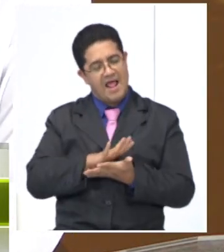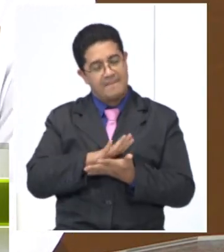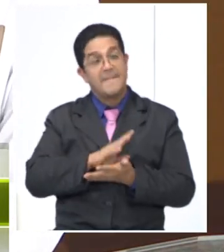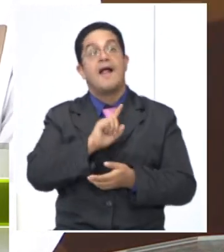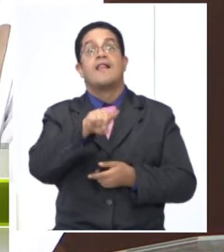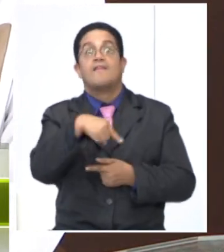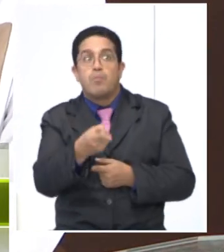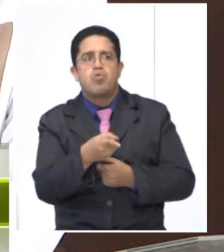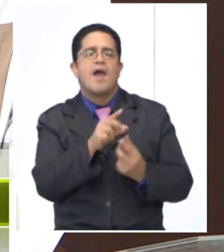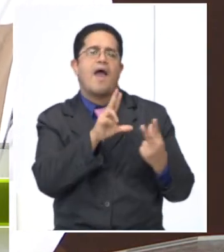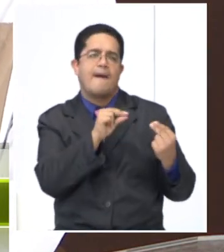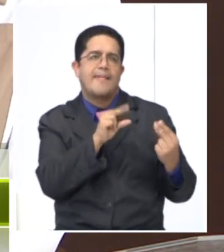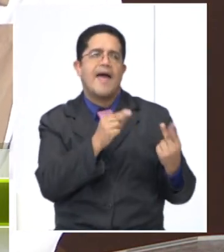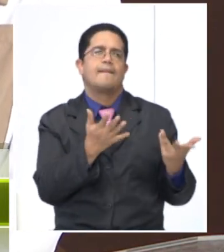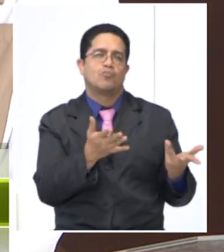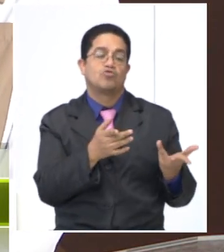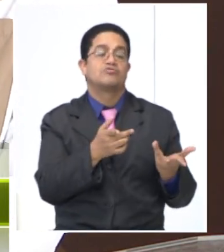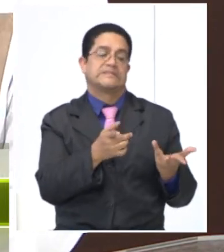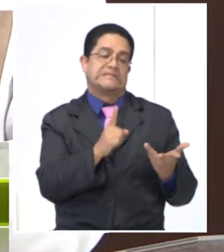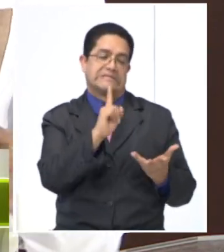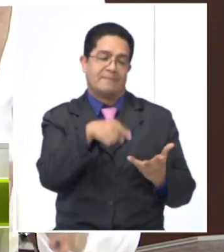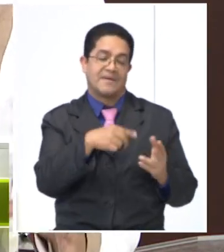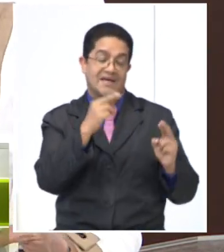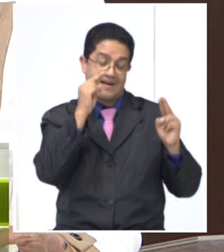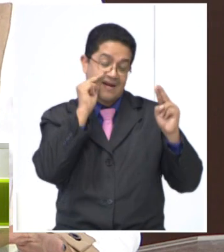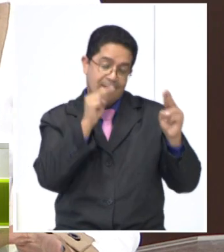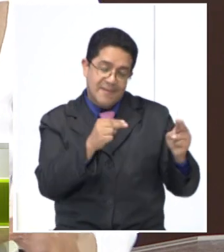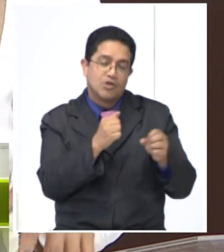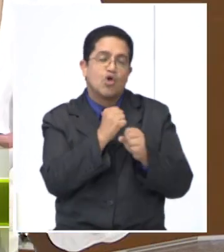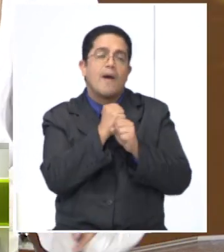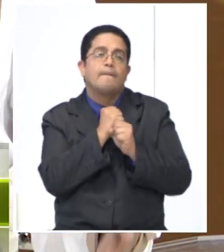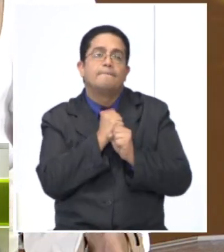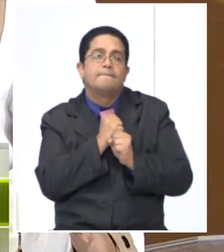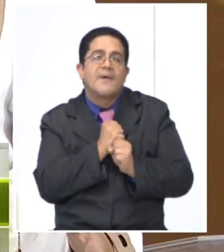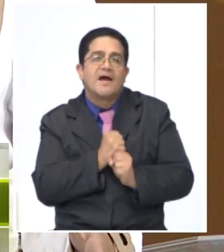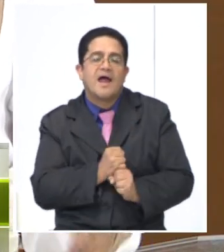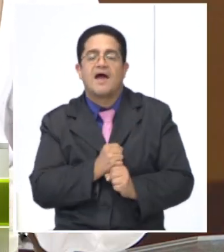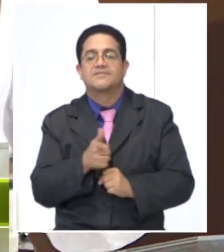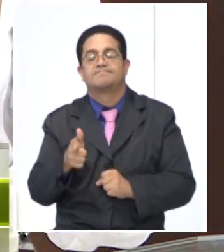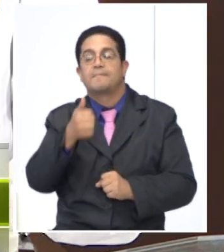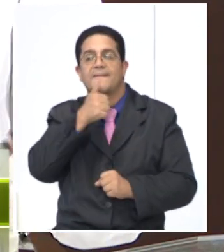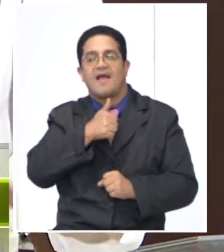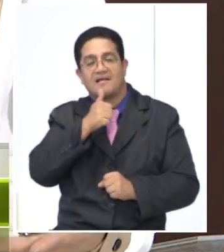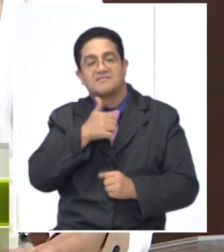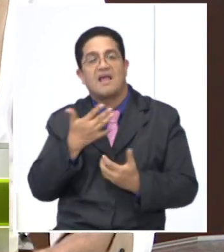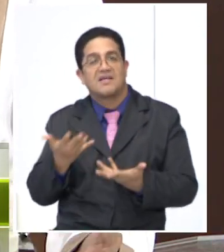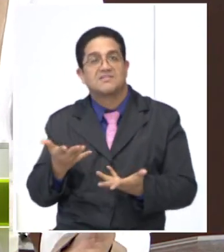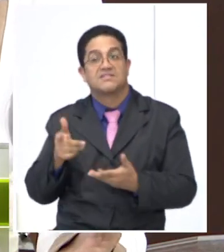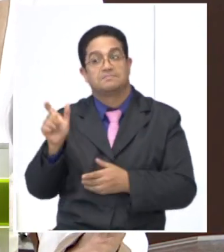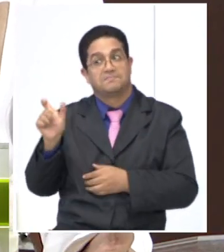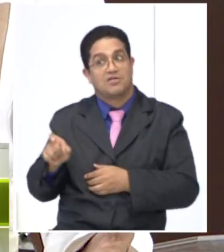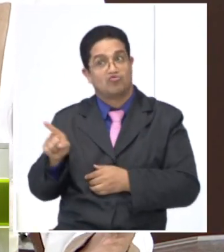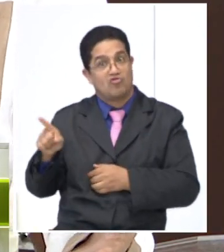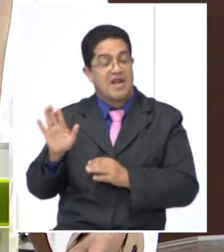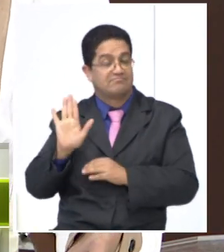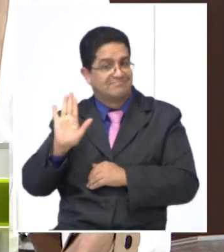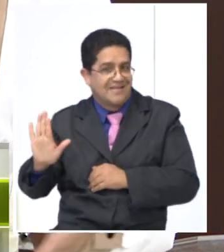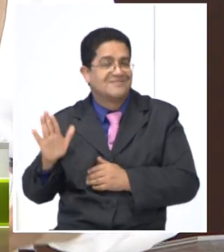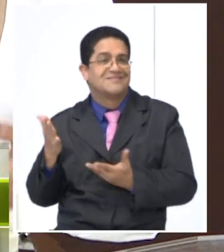conversar contigo. Entonces también es ese respeto de esperar a tener un poco de paciencia si a esta persona le funciona de esa